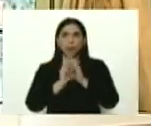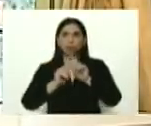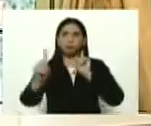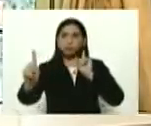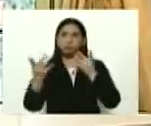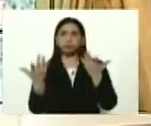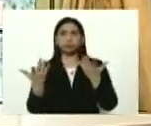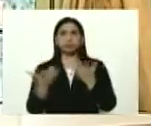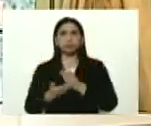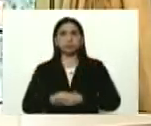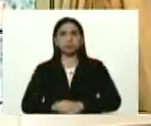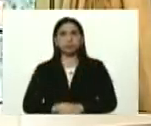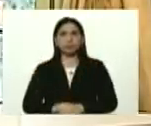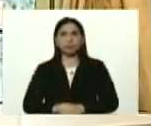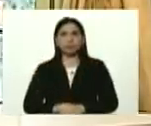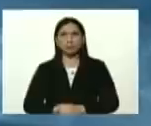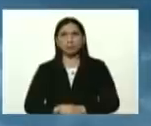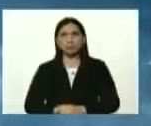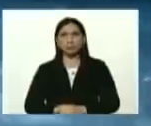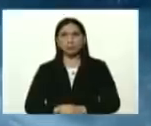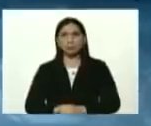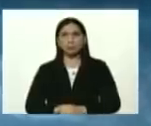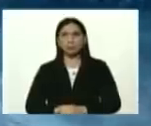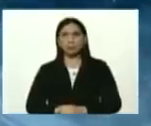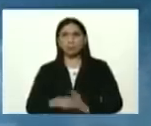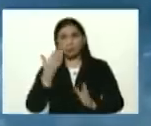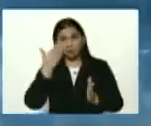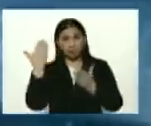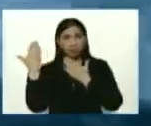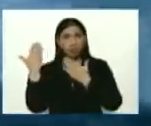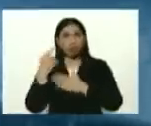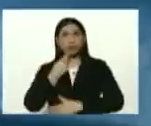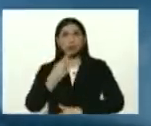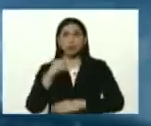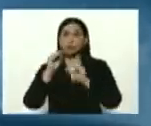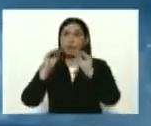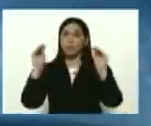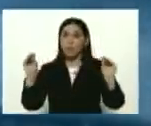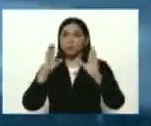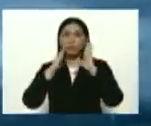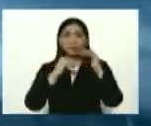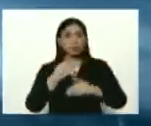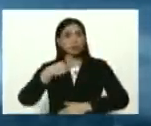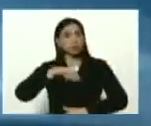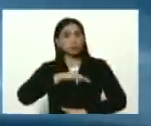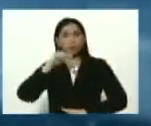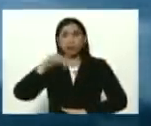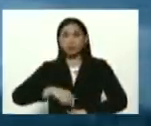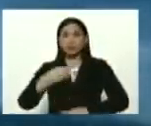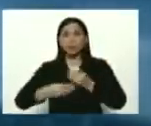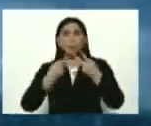que guardaran la distancia social. Esto es lo que les estoy diciendo, este es el llamado a atención que estoy haciendo público.